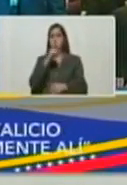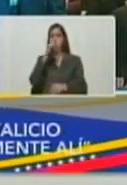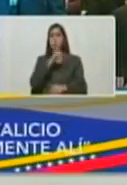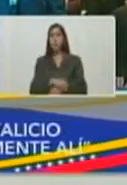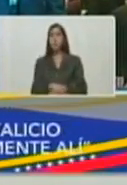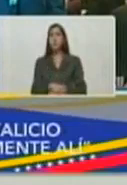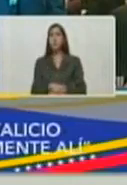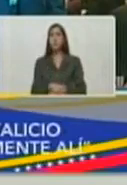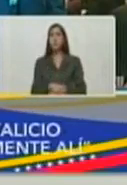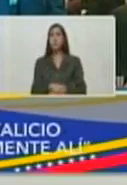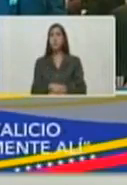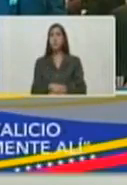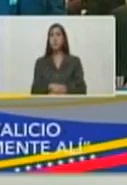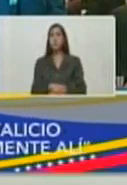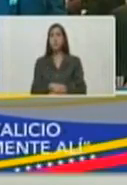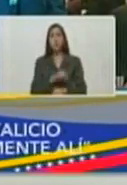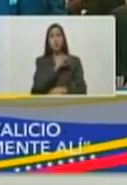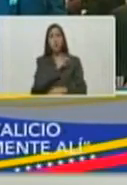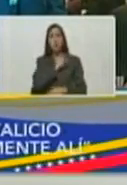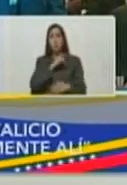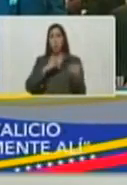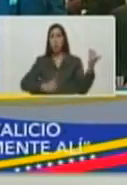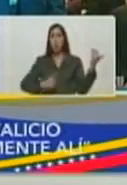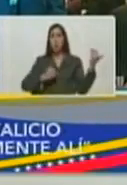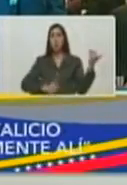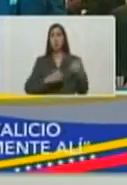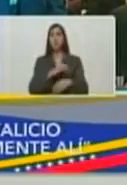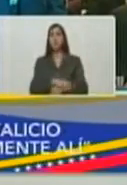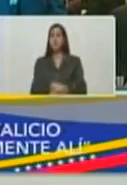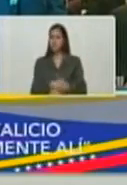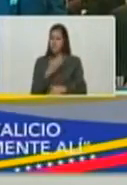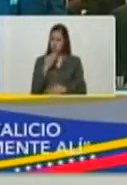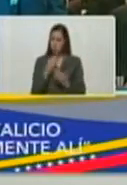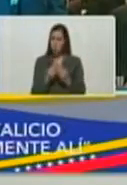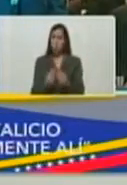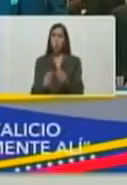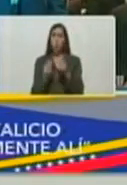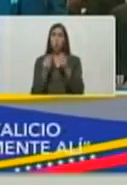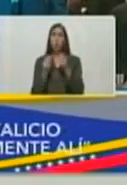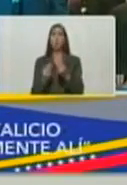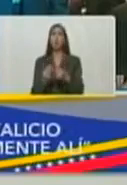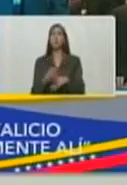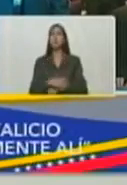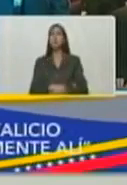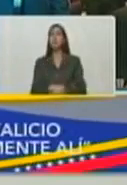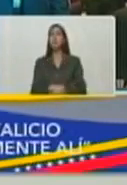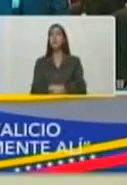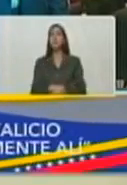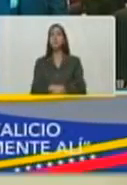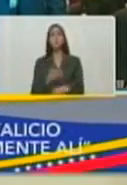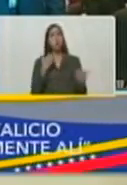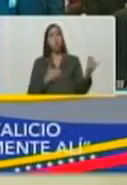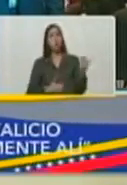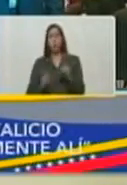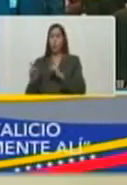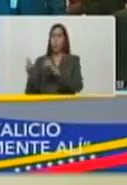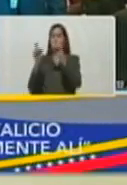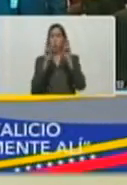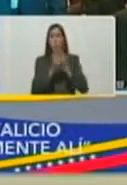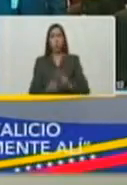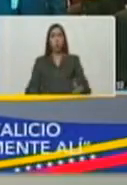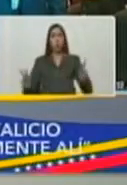Con el canto del panita Ali. Muy agradecido de que Ali haya forjado nuestros valores